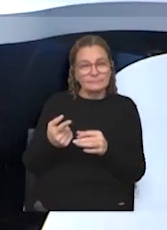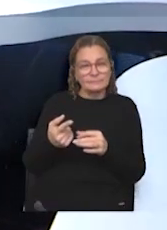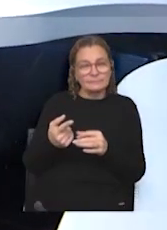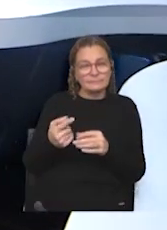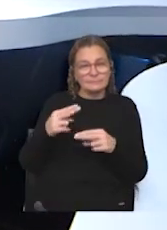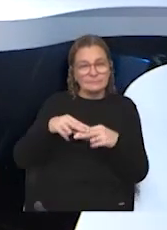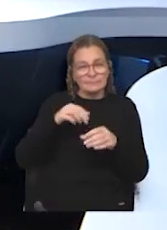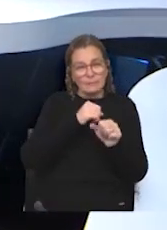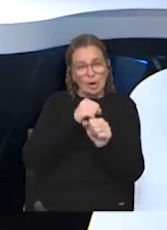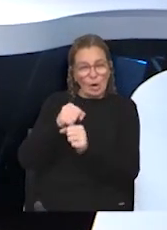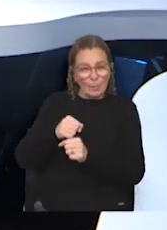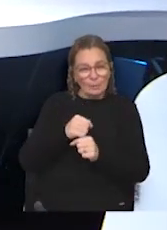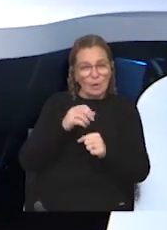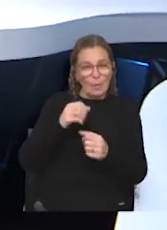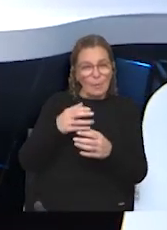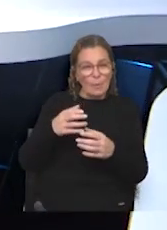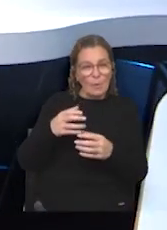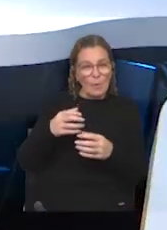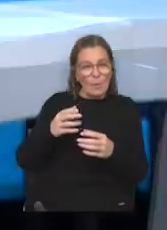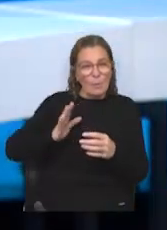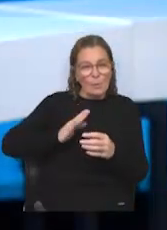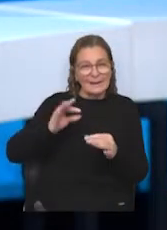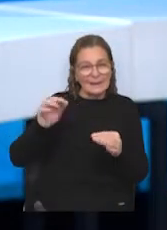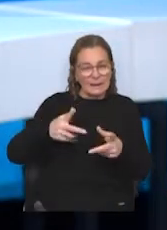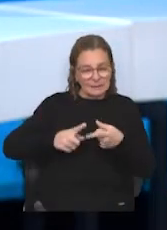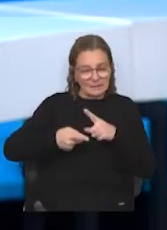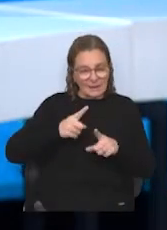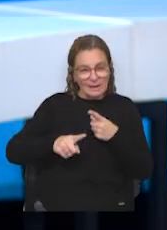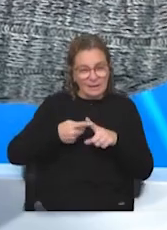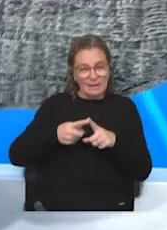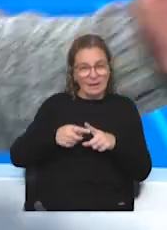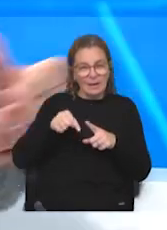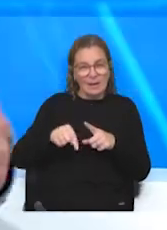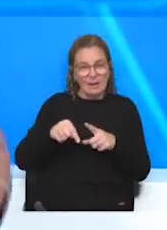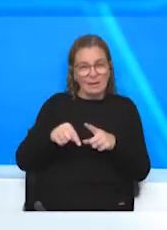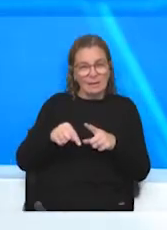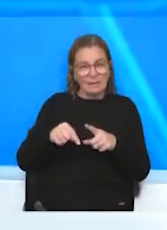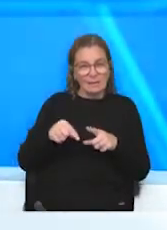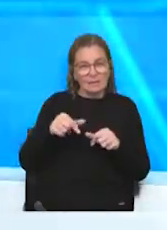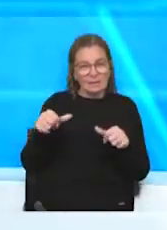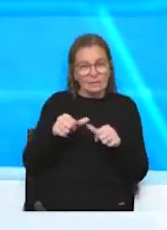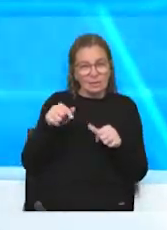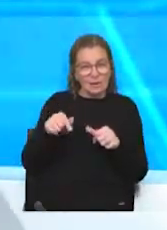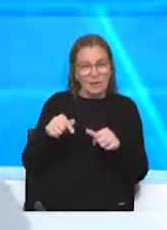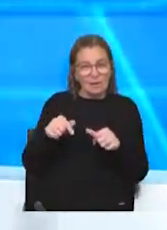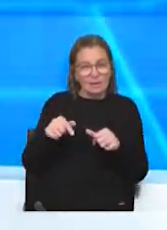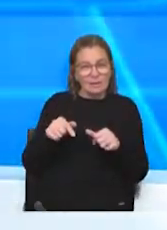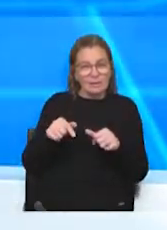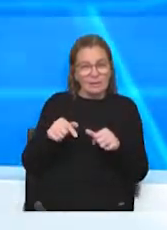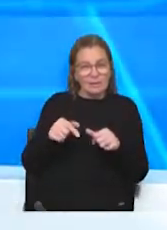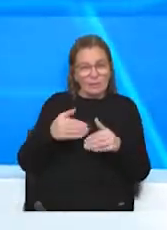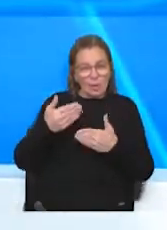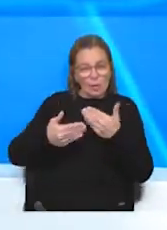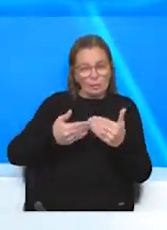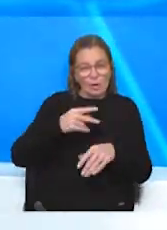red hoyas al sur hay colectivas de mujeres que tejen hay este una huerto acá que se hizo con también este con este tema de evolucionar